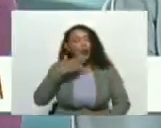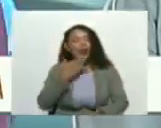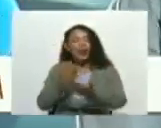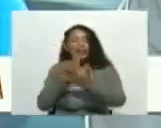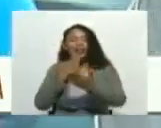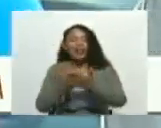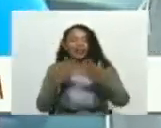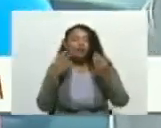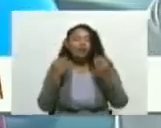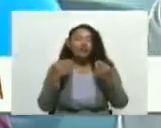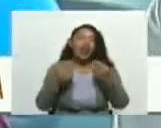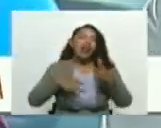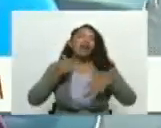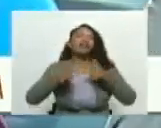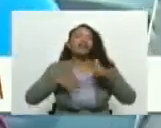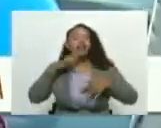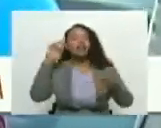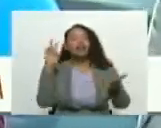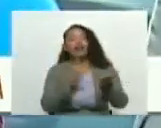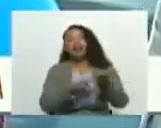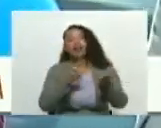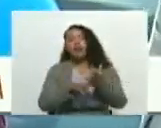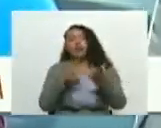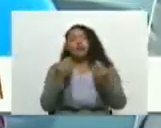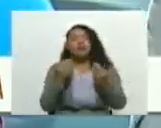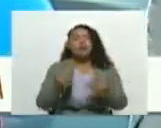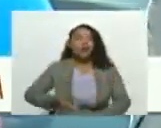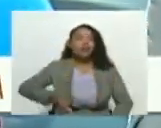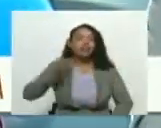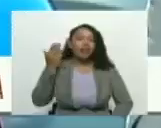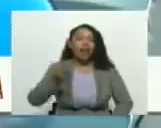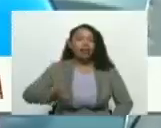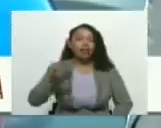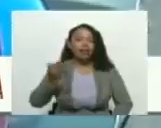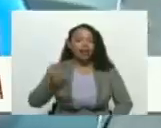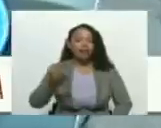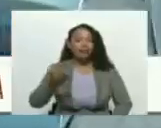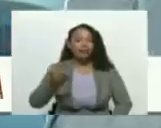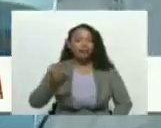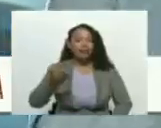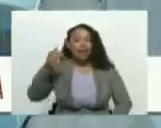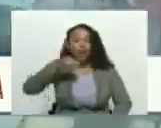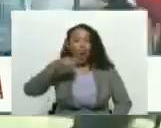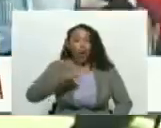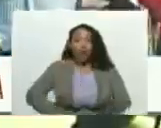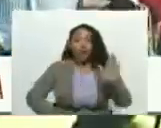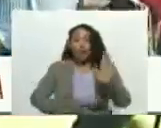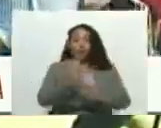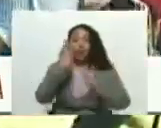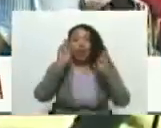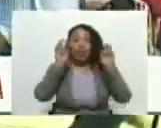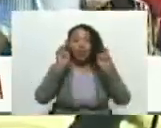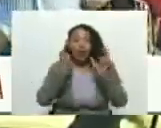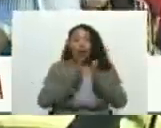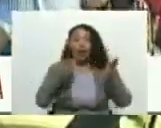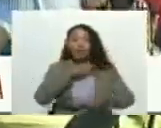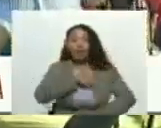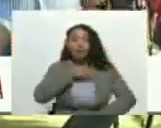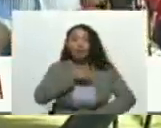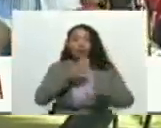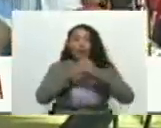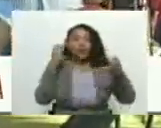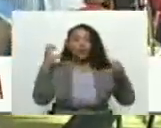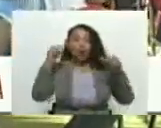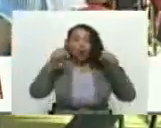por esta actividad realmente tan importante que hemos desarrollado hoy en el marco de la gran misión transporte.